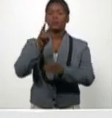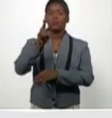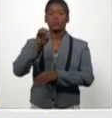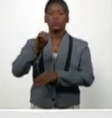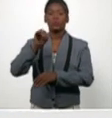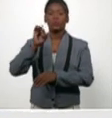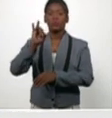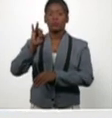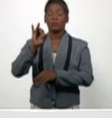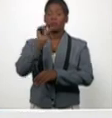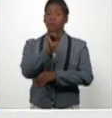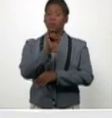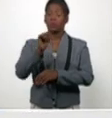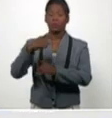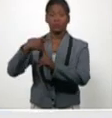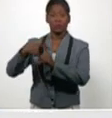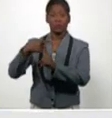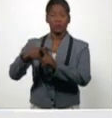estamos hablando del